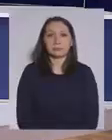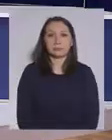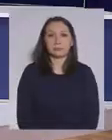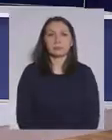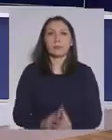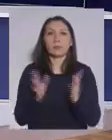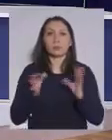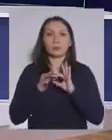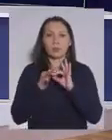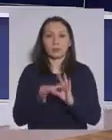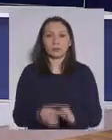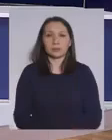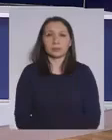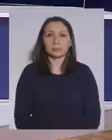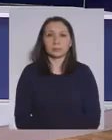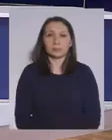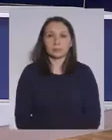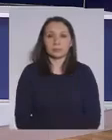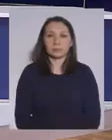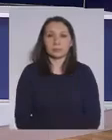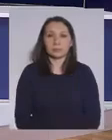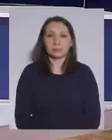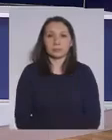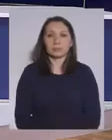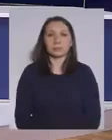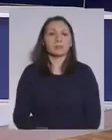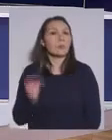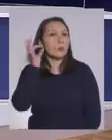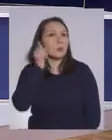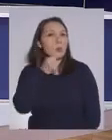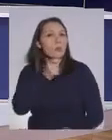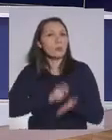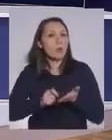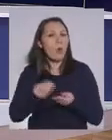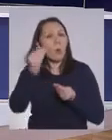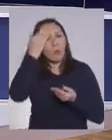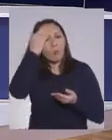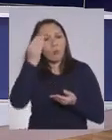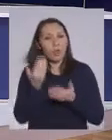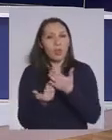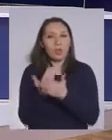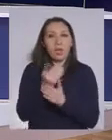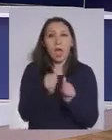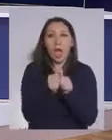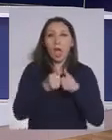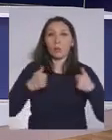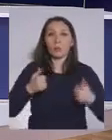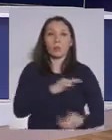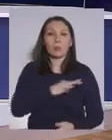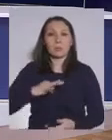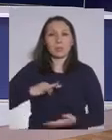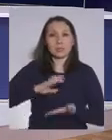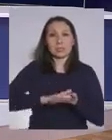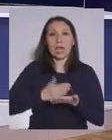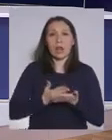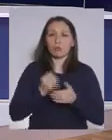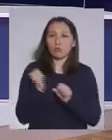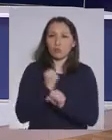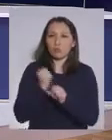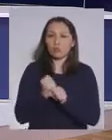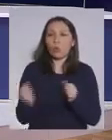muchas gracias hola muy buenos días las autoridades del ministerio de salud han